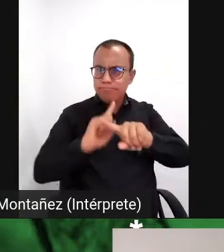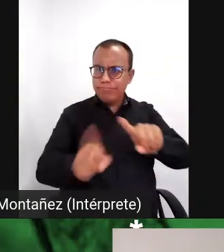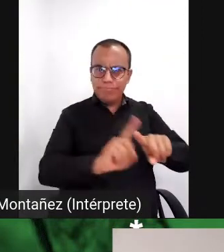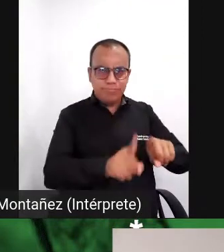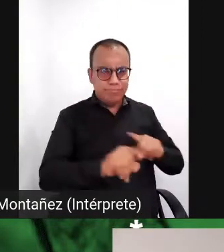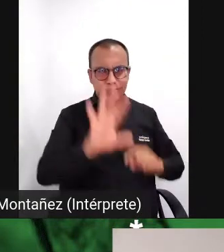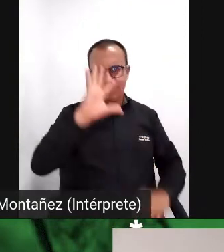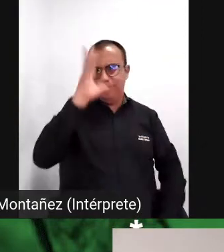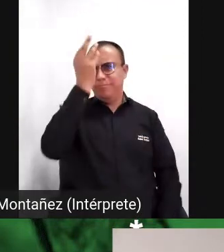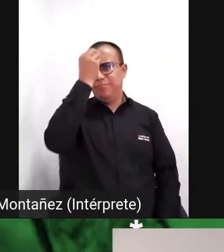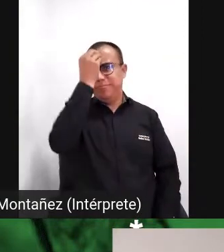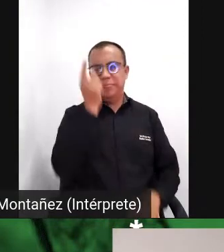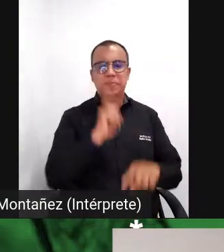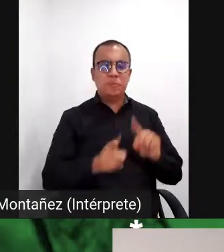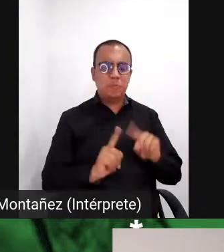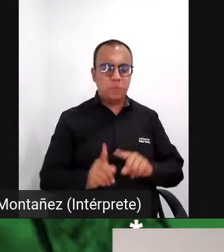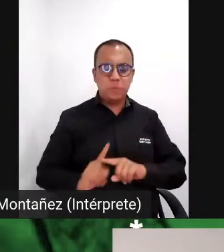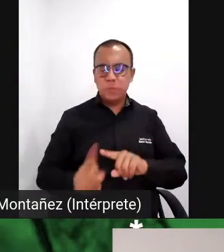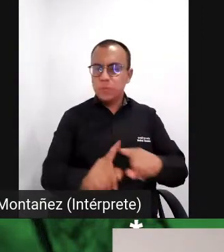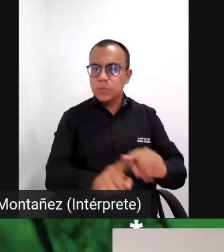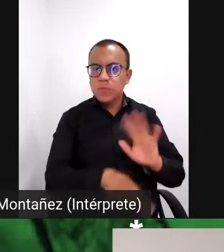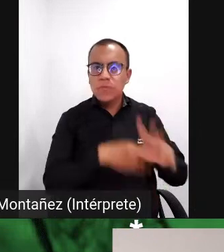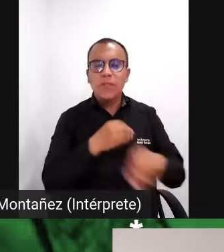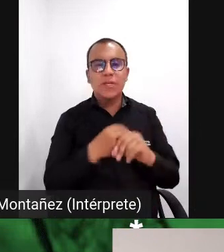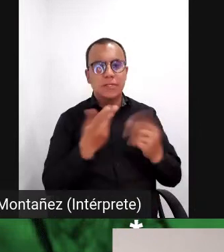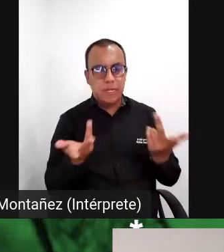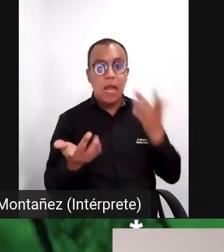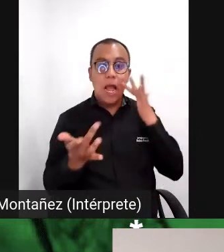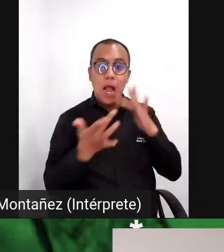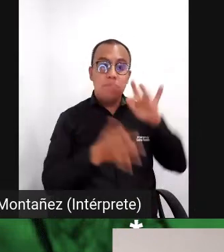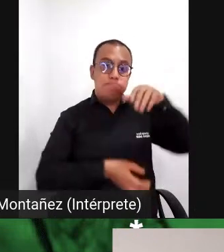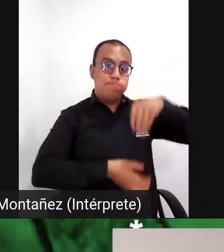por un lado estaba el componente científico,